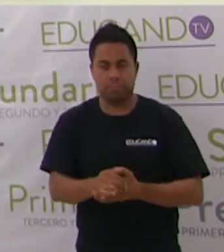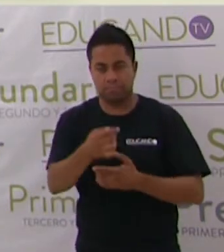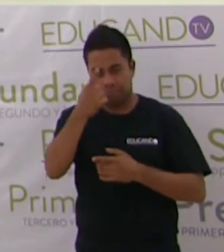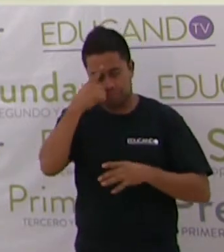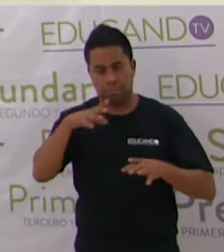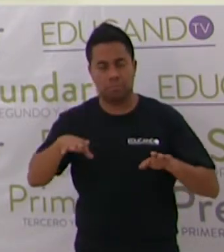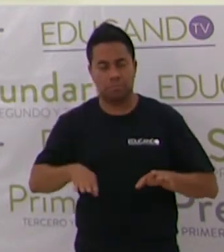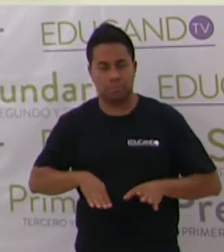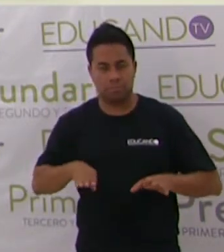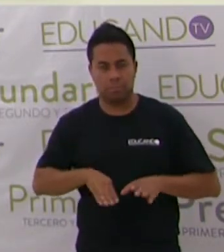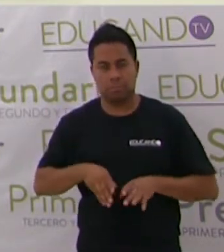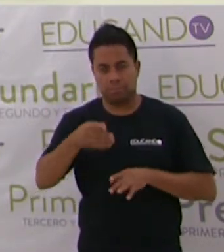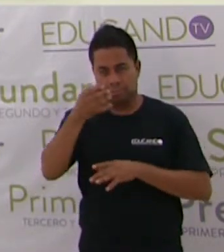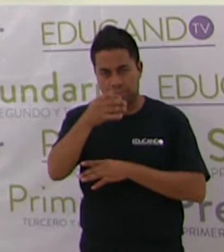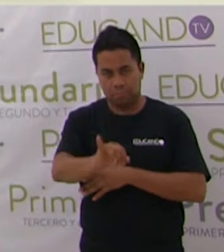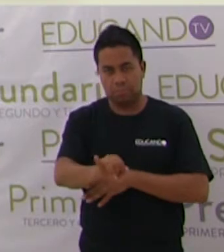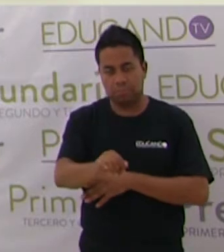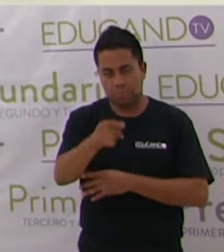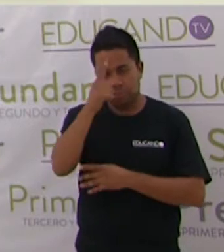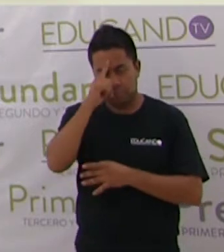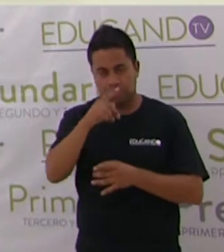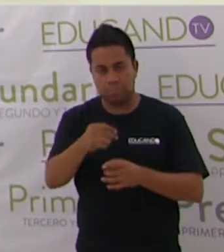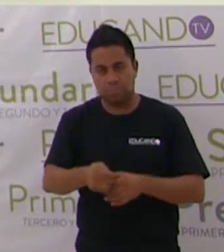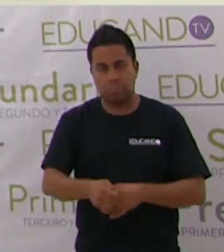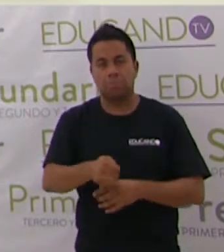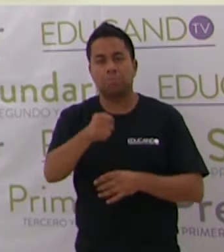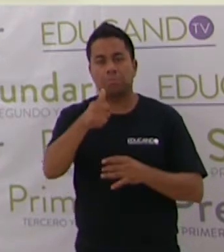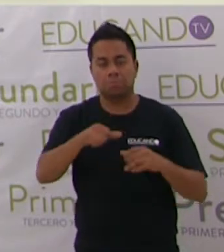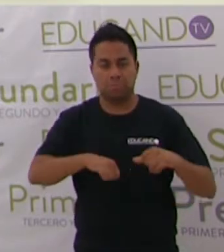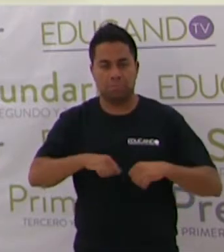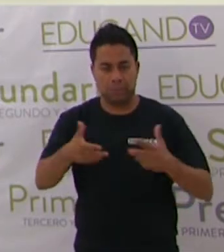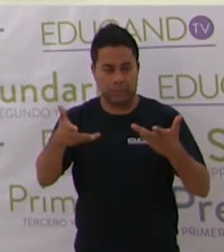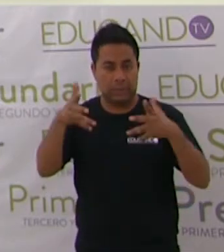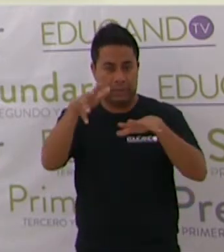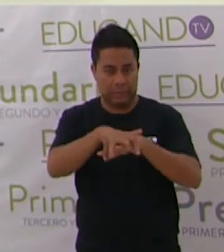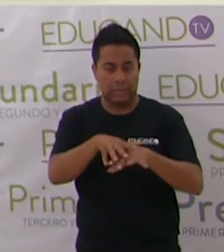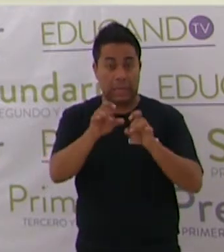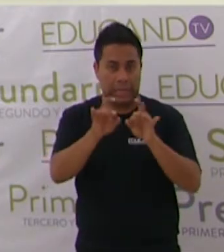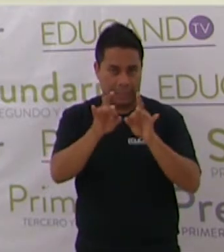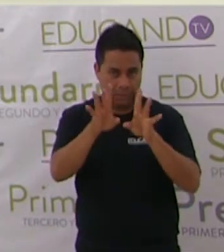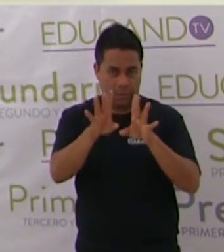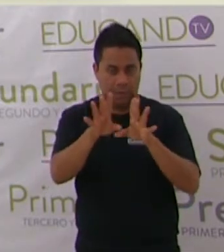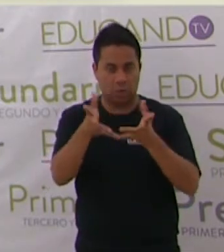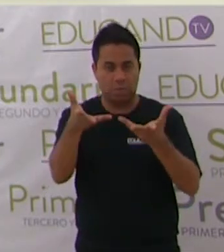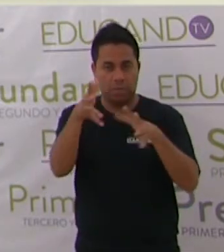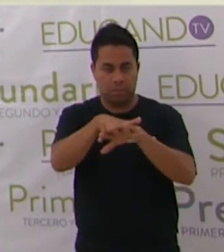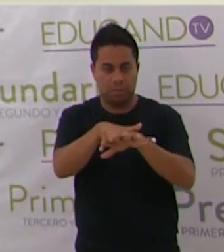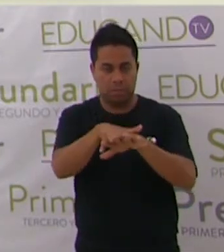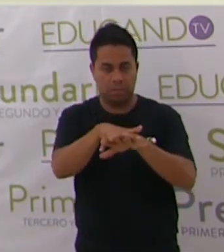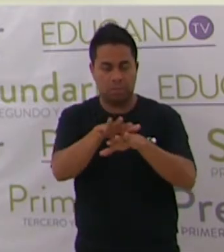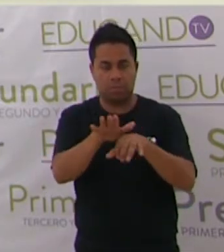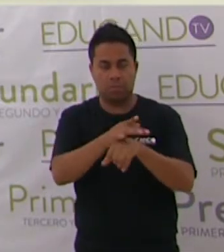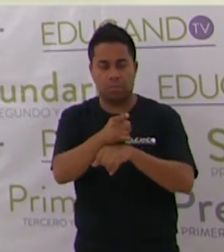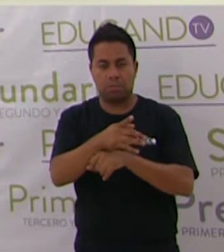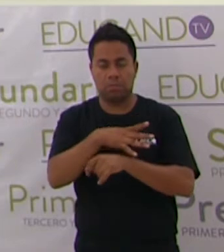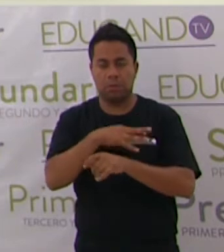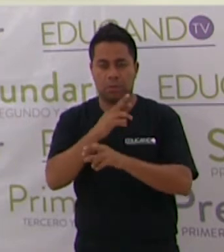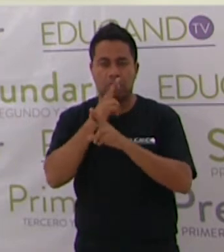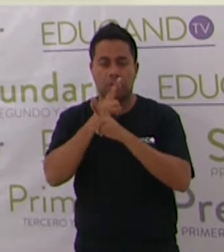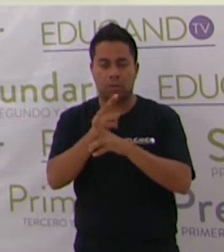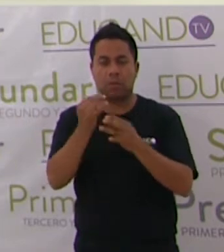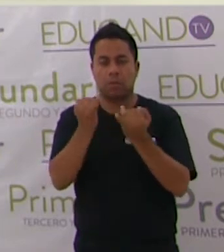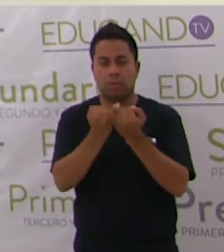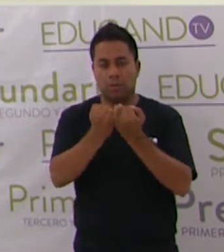es una característica de eventos complementarios. Porque me da porque me da igual a